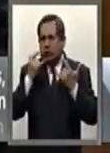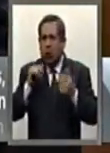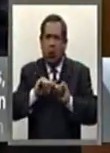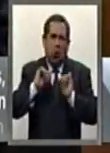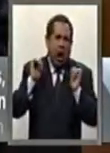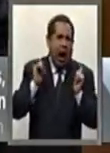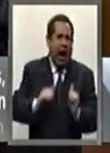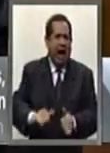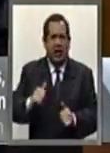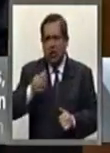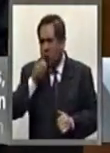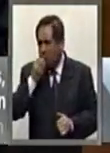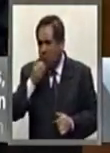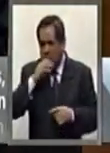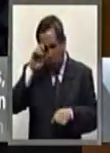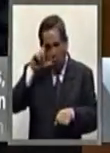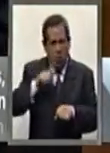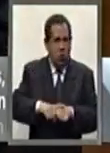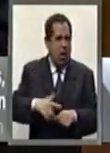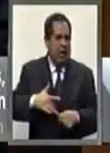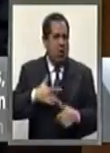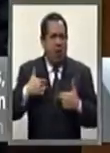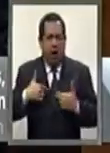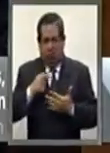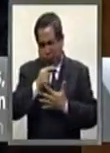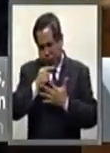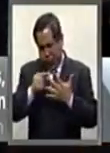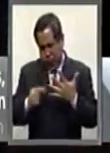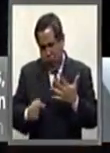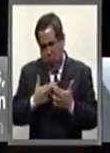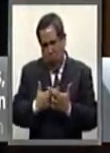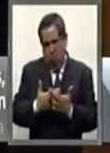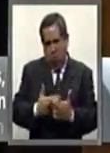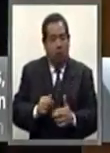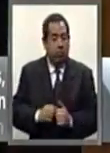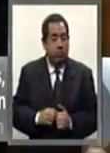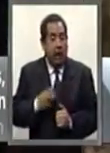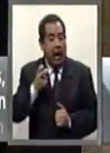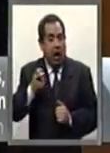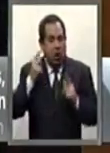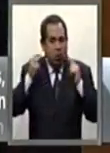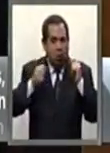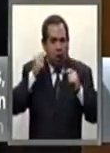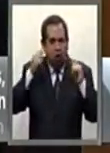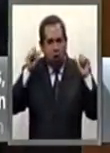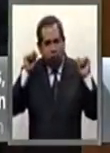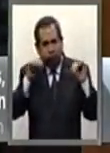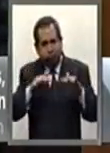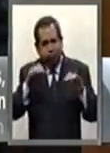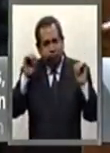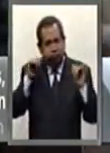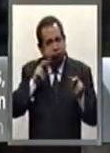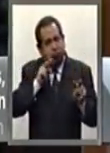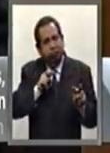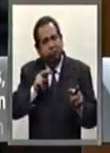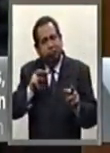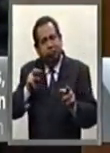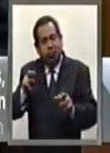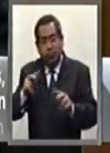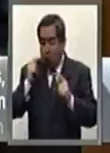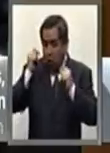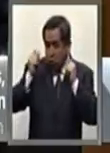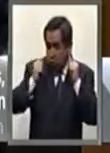arquitectónica, gastronómica, cultural y humana. Así lo demuestra la amplia oferta turística que tenemos como país. El